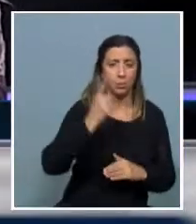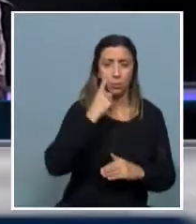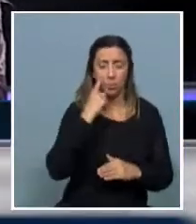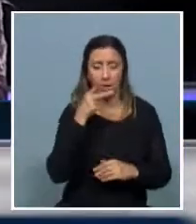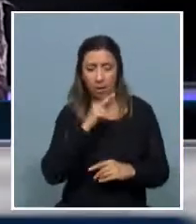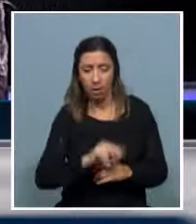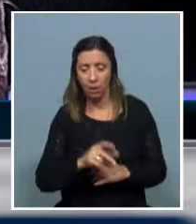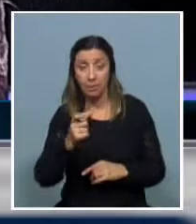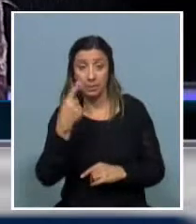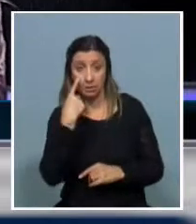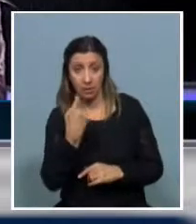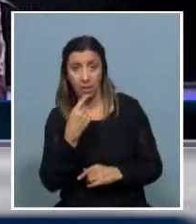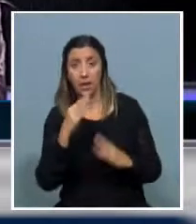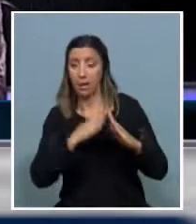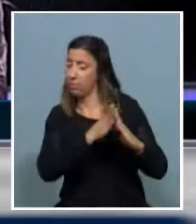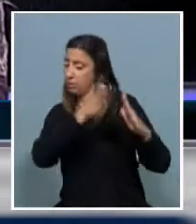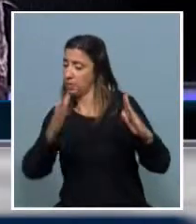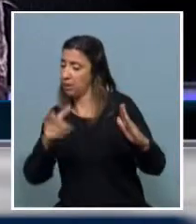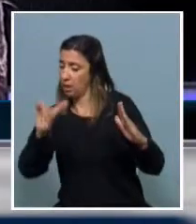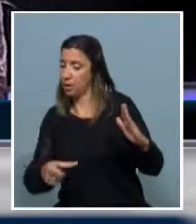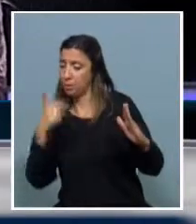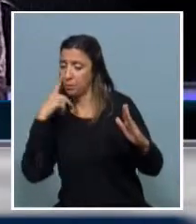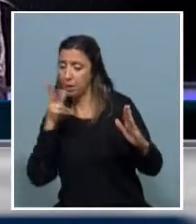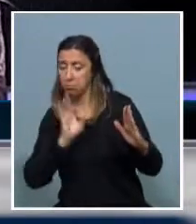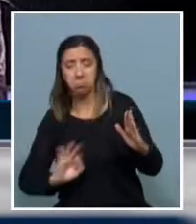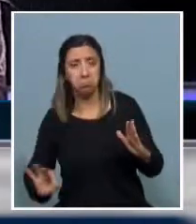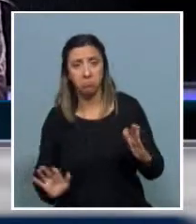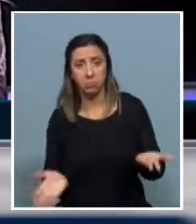gente percibía, porque ve que en la casa al lado su vecino no está,